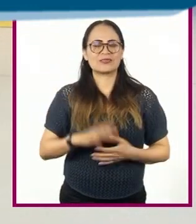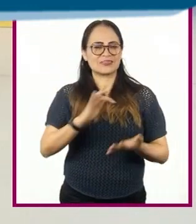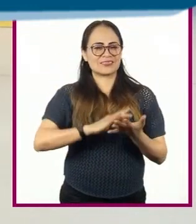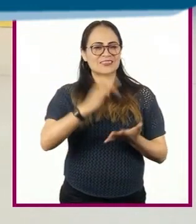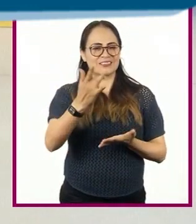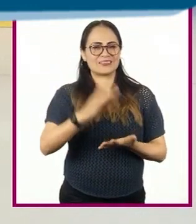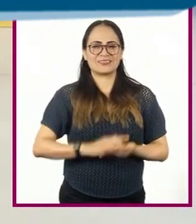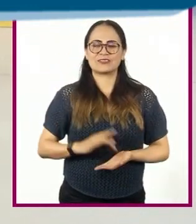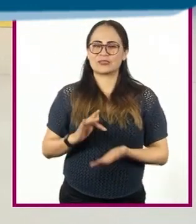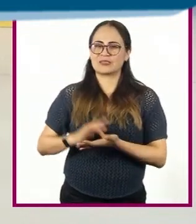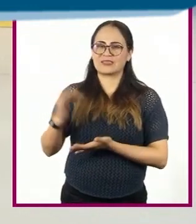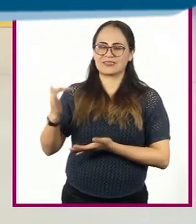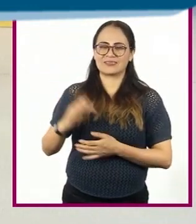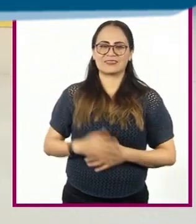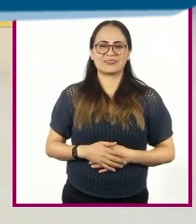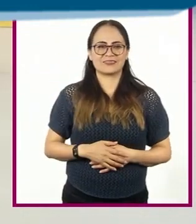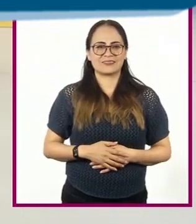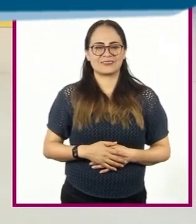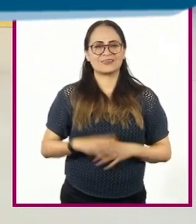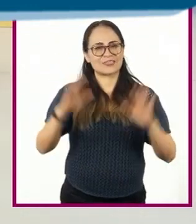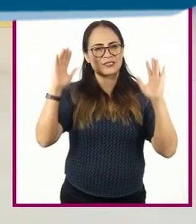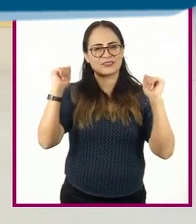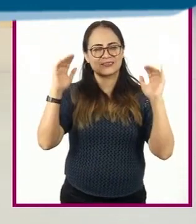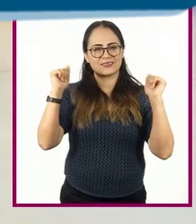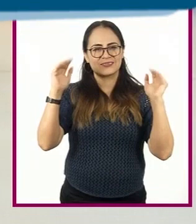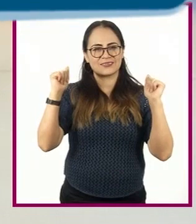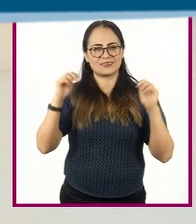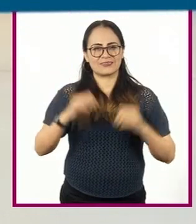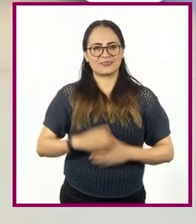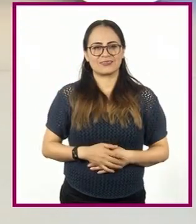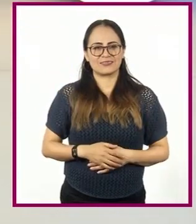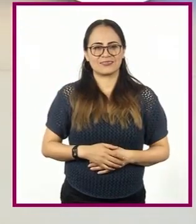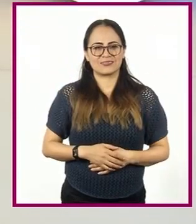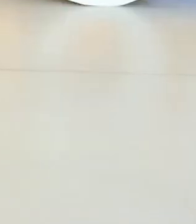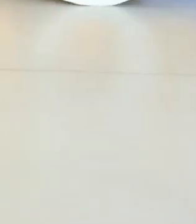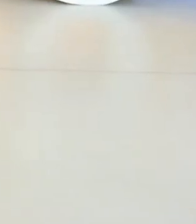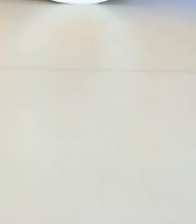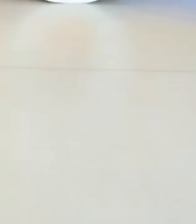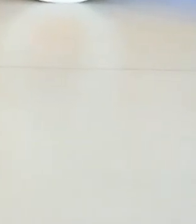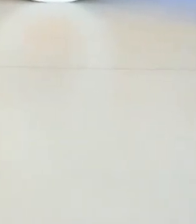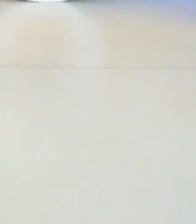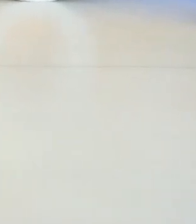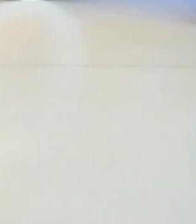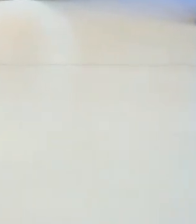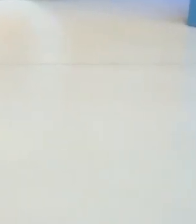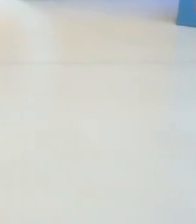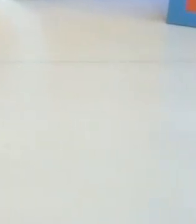Gracias. Gracias, maestro Eduardo. Hasta la próxima. Ay, qué bueno.